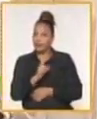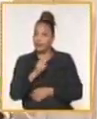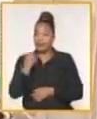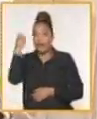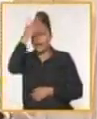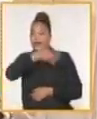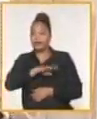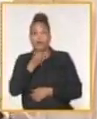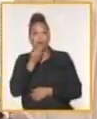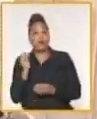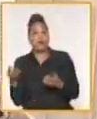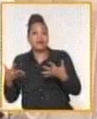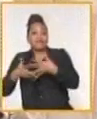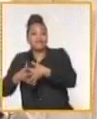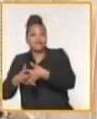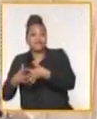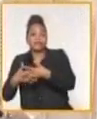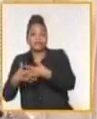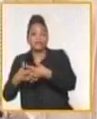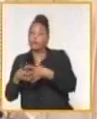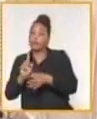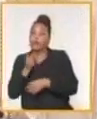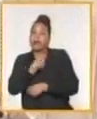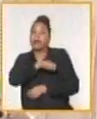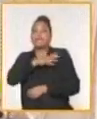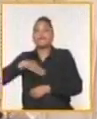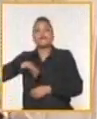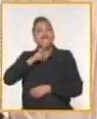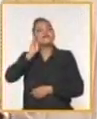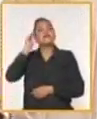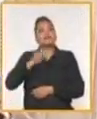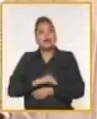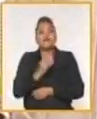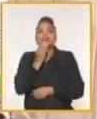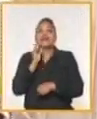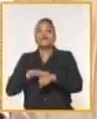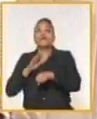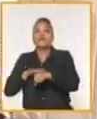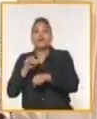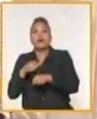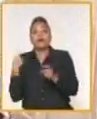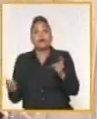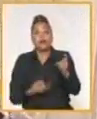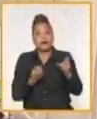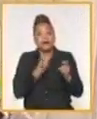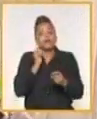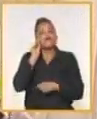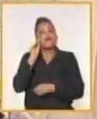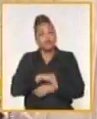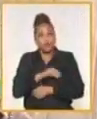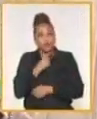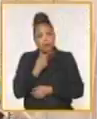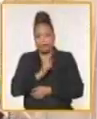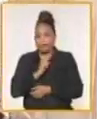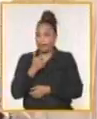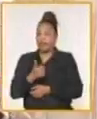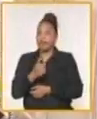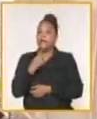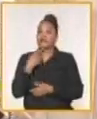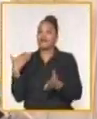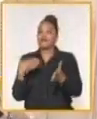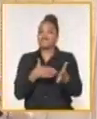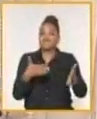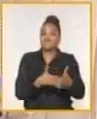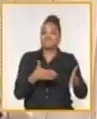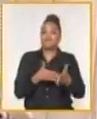puede sumarse, porque toda la población sabe que Israel es el causante de la guerra. Entonces lo que está es entorpeciendo.